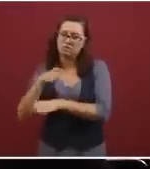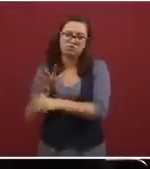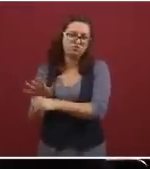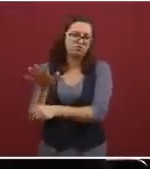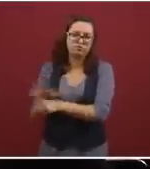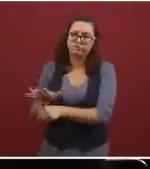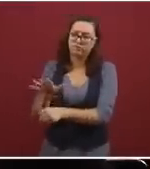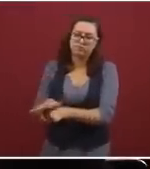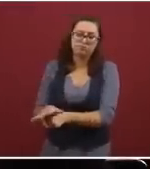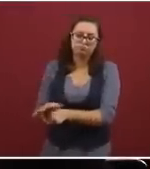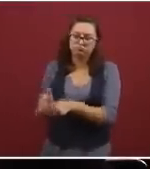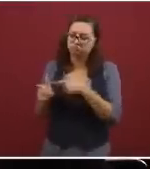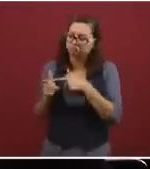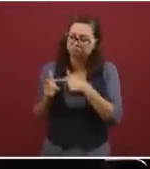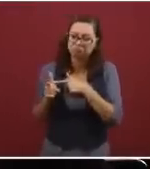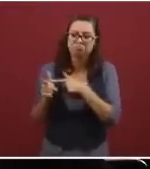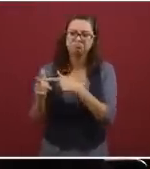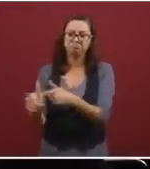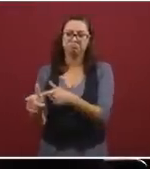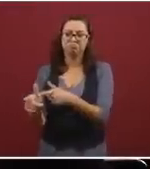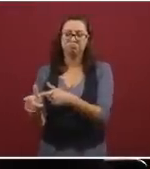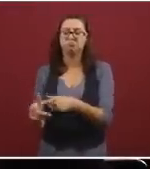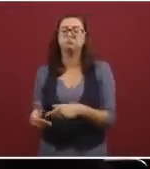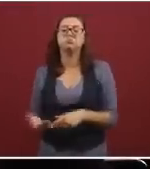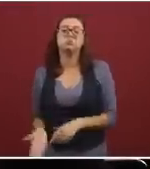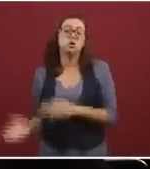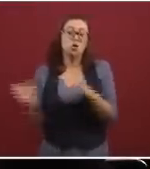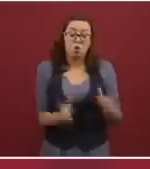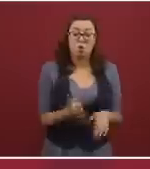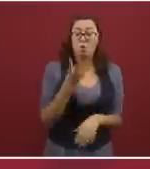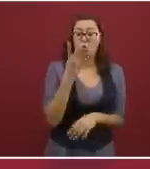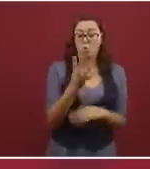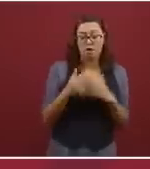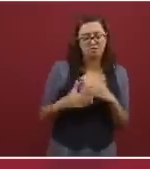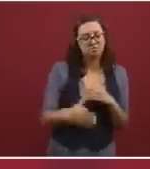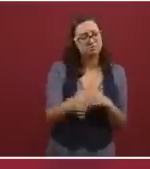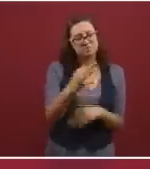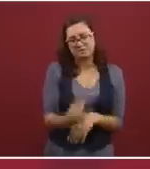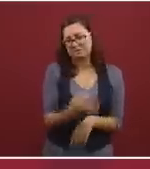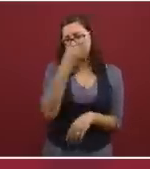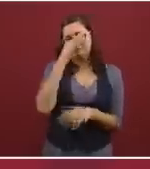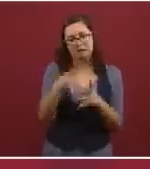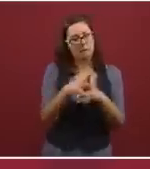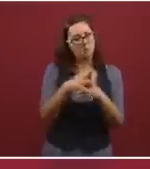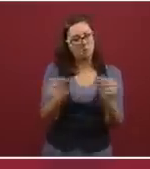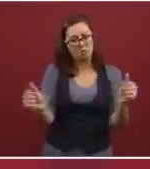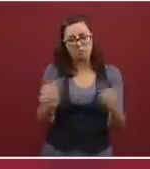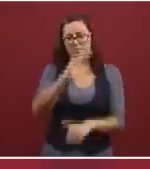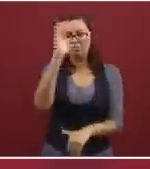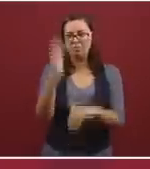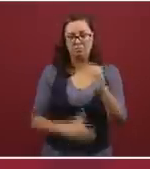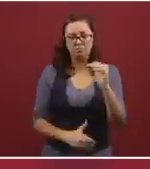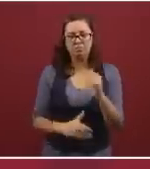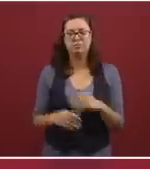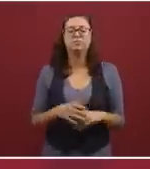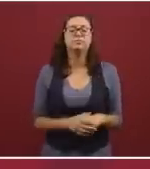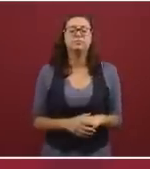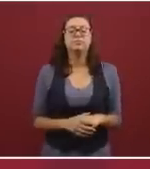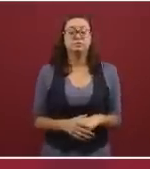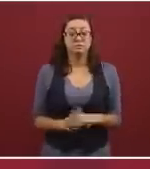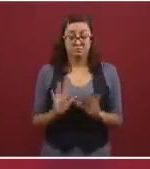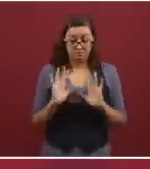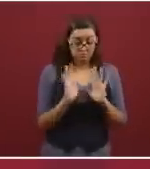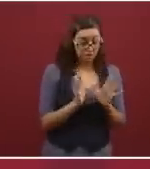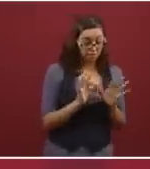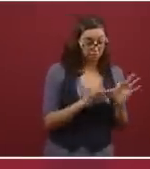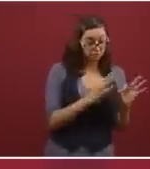quedar. Hoy día hay 4 en proceso de extinción. Y una vez que eso se quede resuelto, solamente 11 empresas,